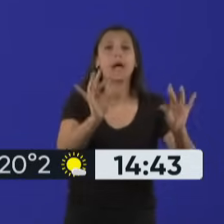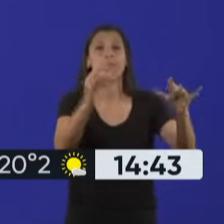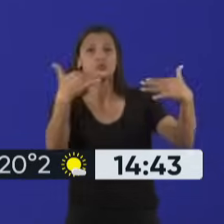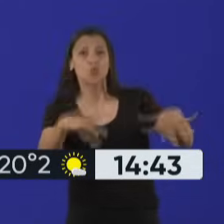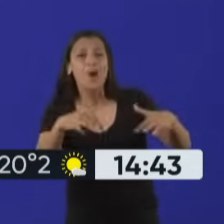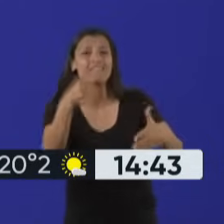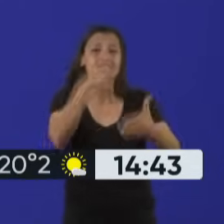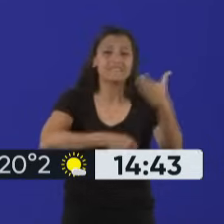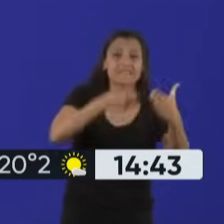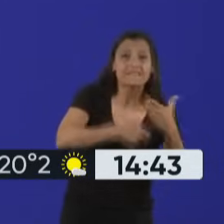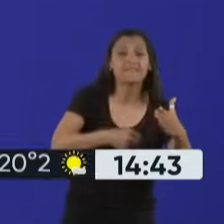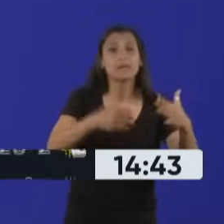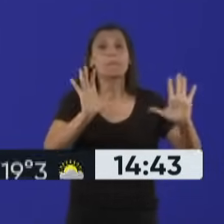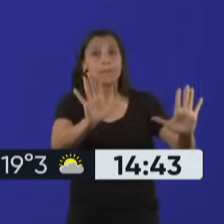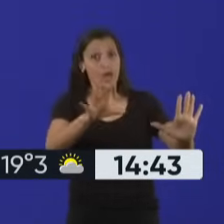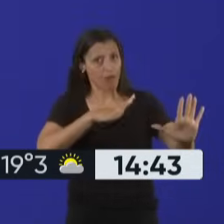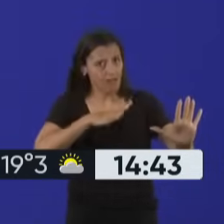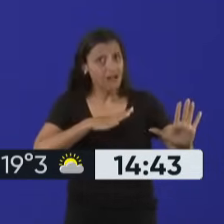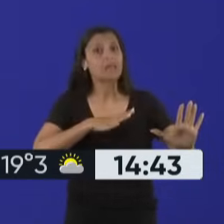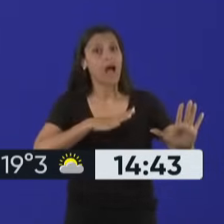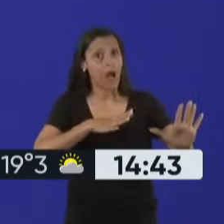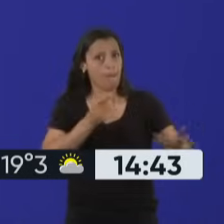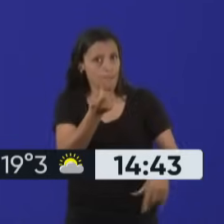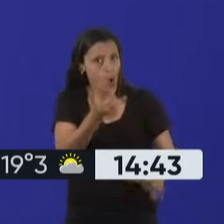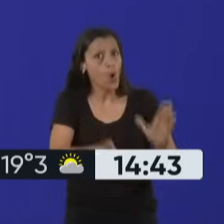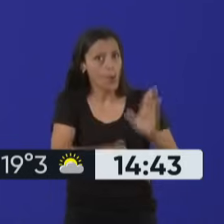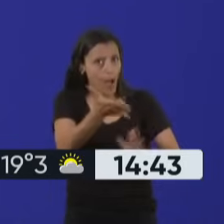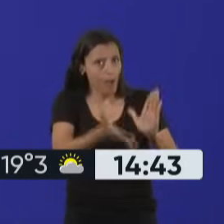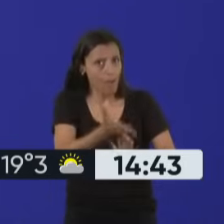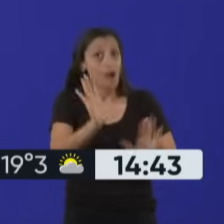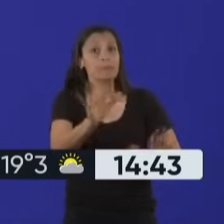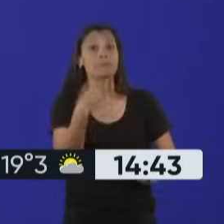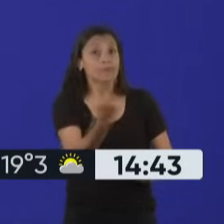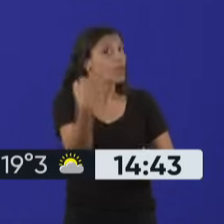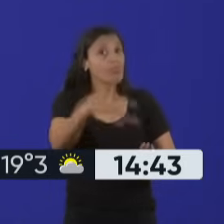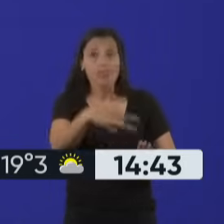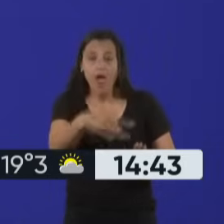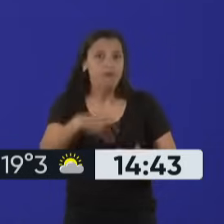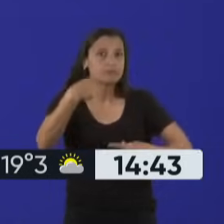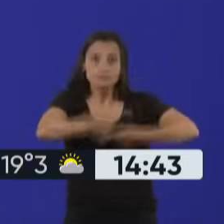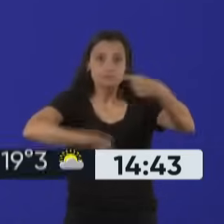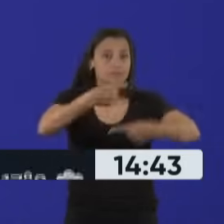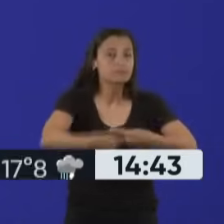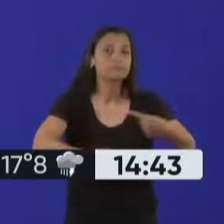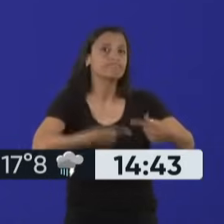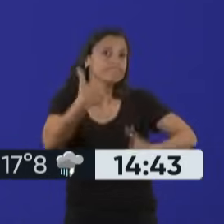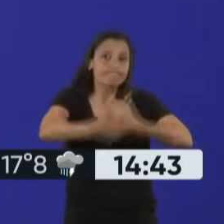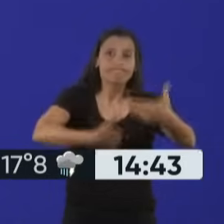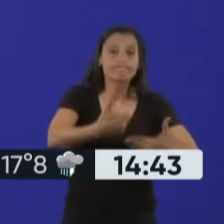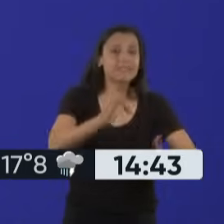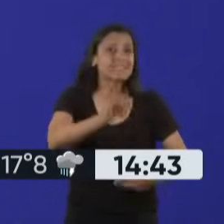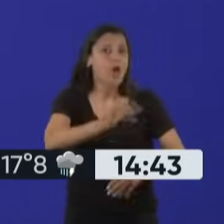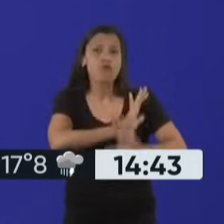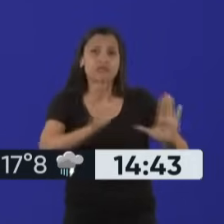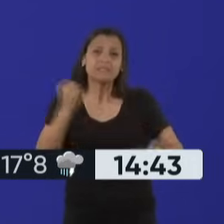falta, pero estamos a mitad de camino. Por lo tanto, hay que salir adelante. O sea, hay que seguir, digamos, hay